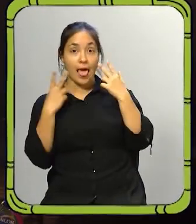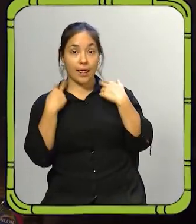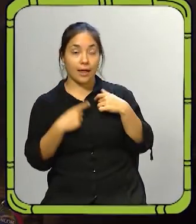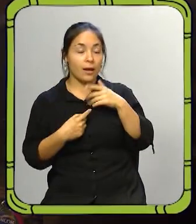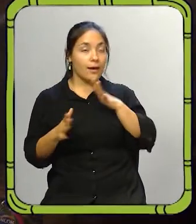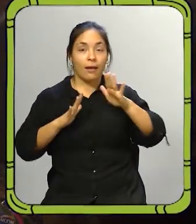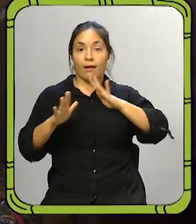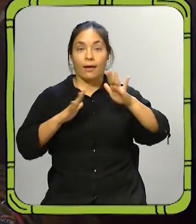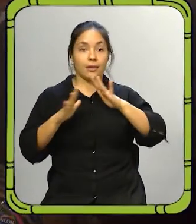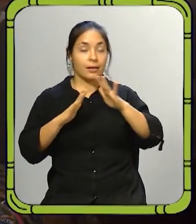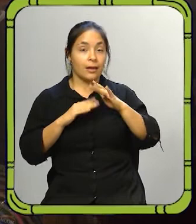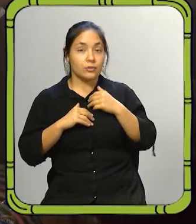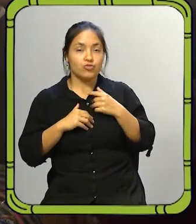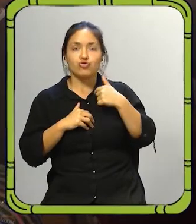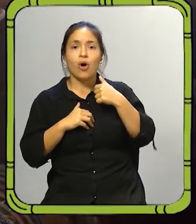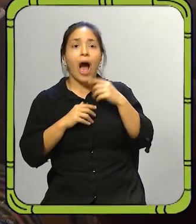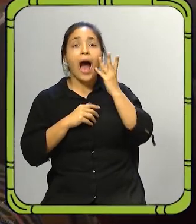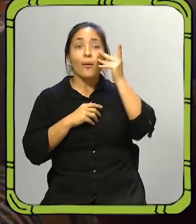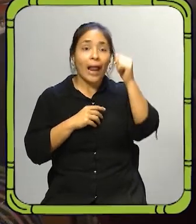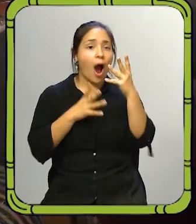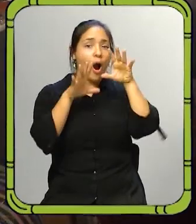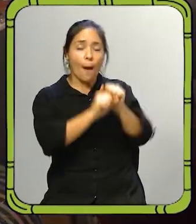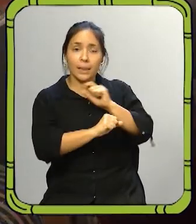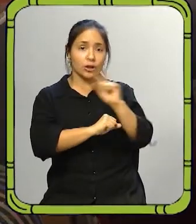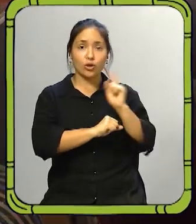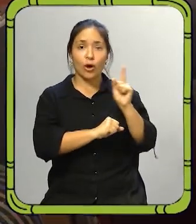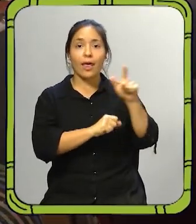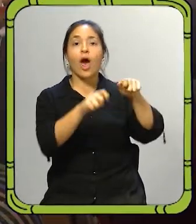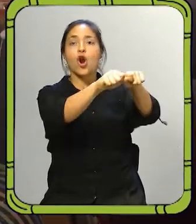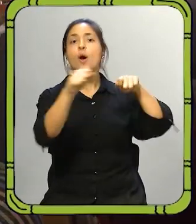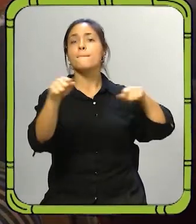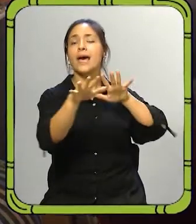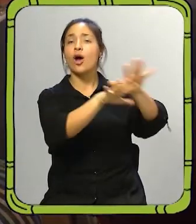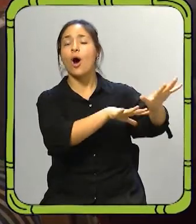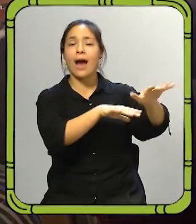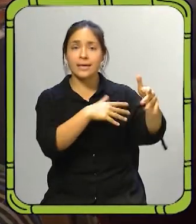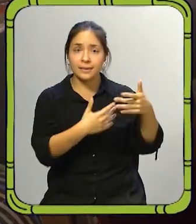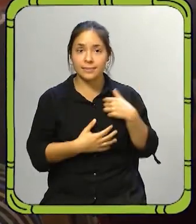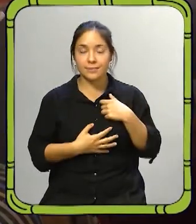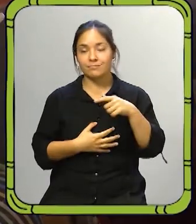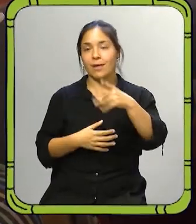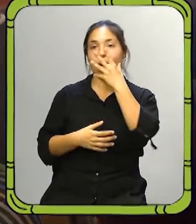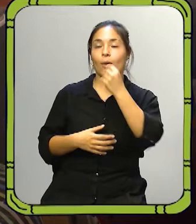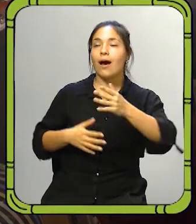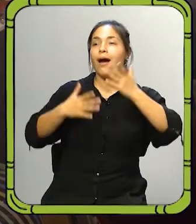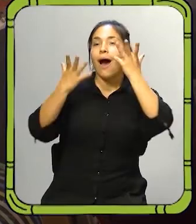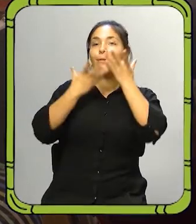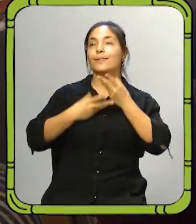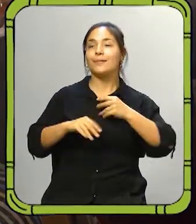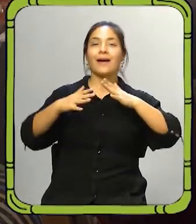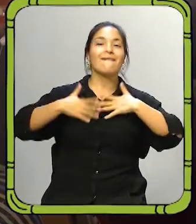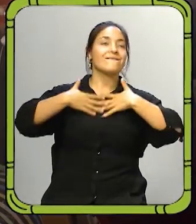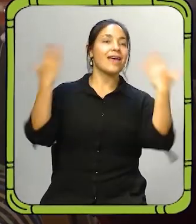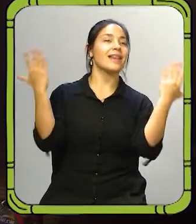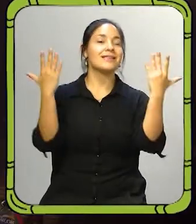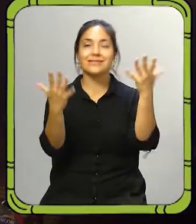aterrorizada. No me comía la abuelita, está encerrada en el ropero. Imagínate qué felices se pusieron los lobos, la alegría se desparramó entonces